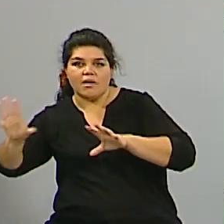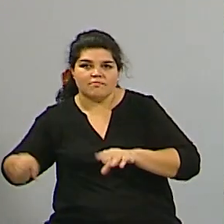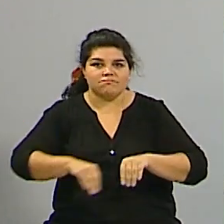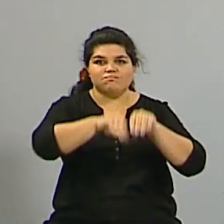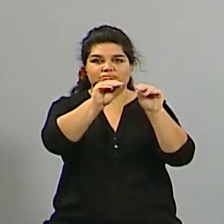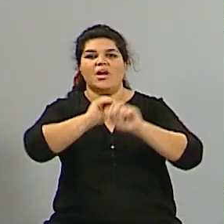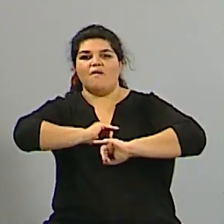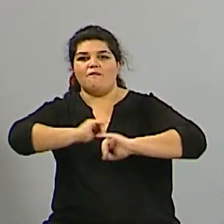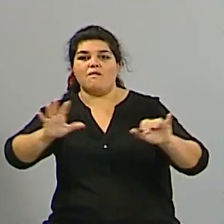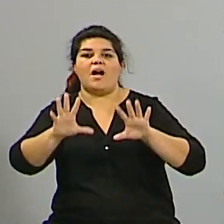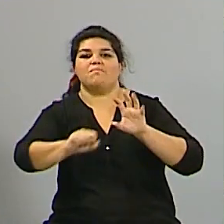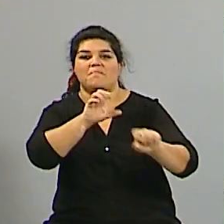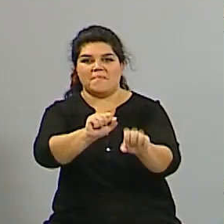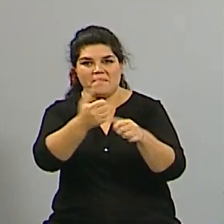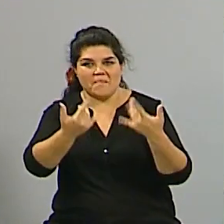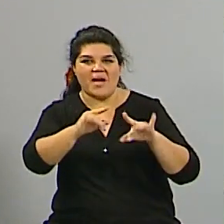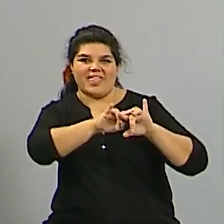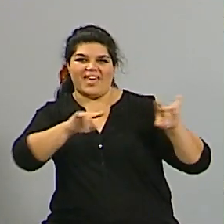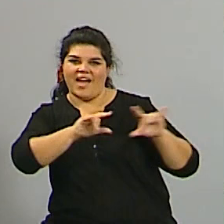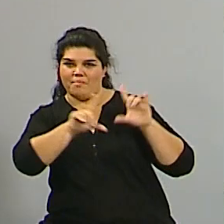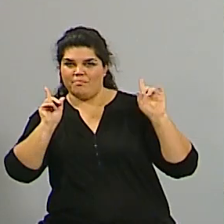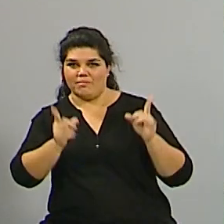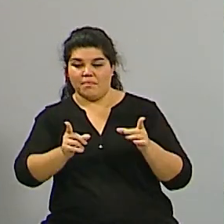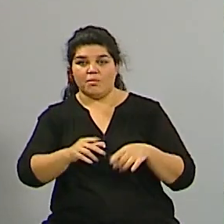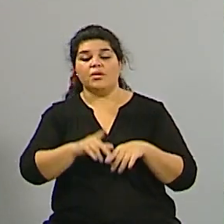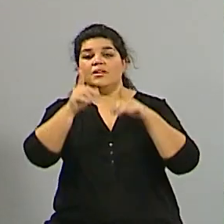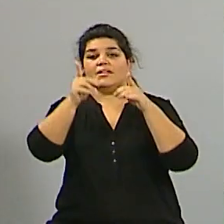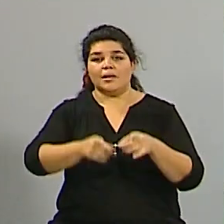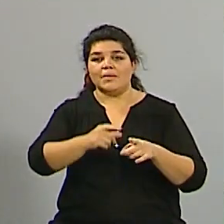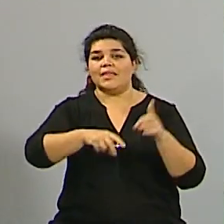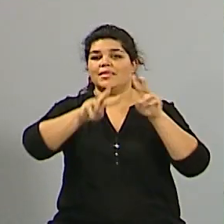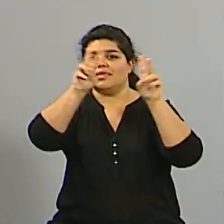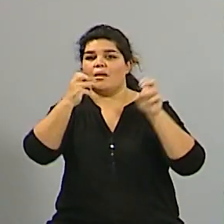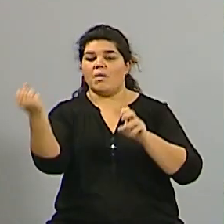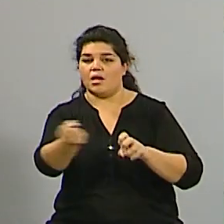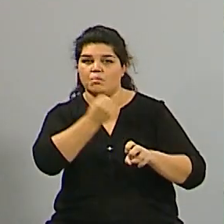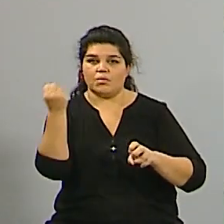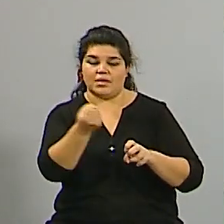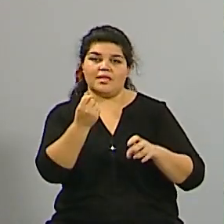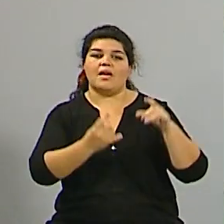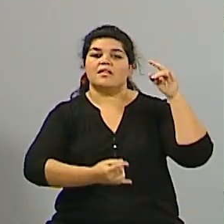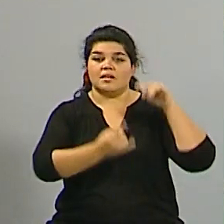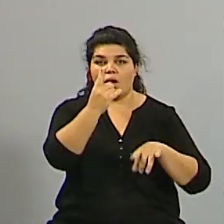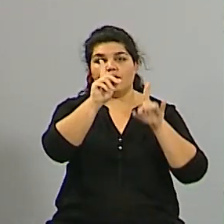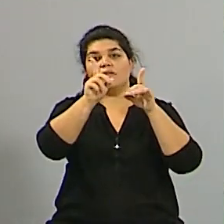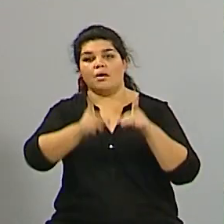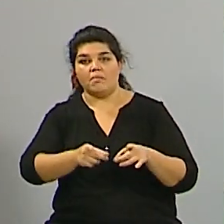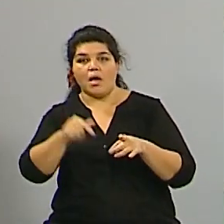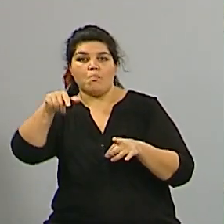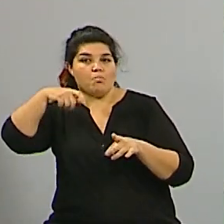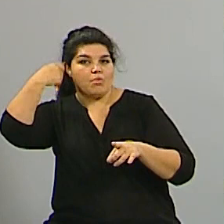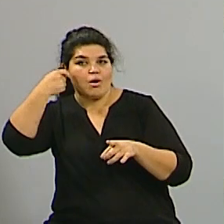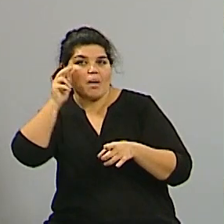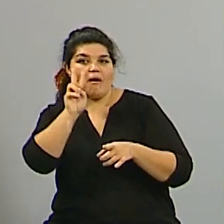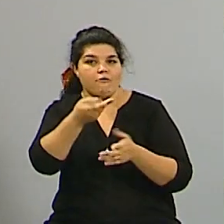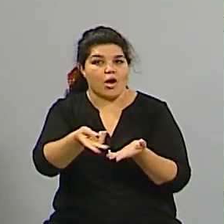vamos haciendo el repaso de los temas destacados de Señal U, y en el caso de Chat Político pueden volver a ver este programa y